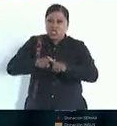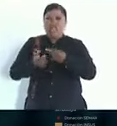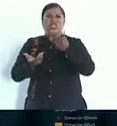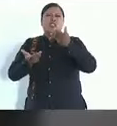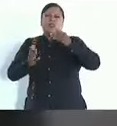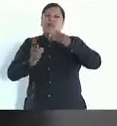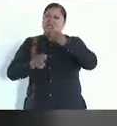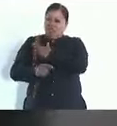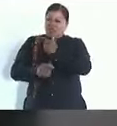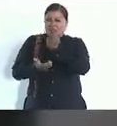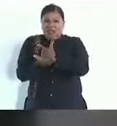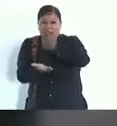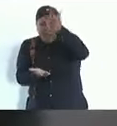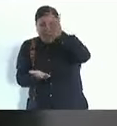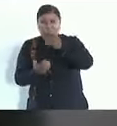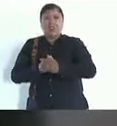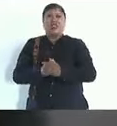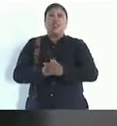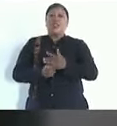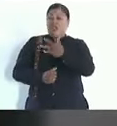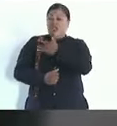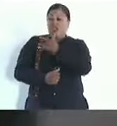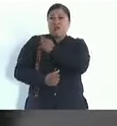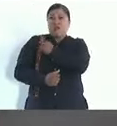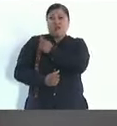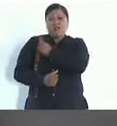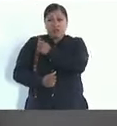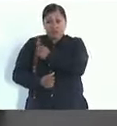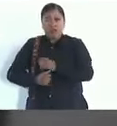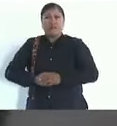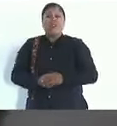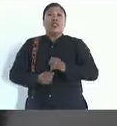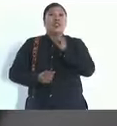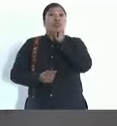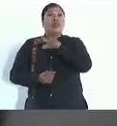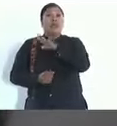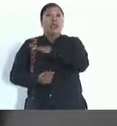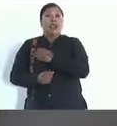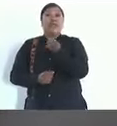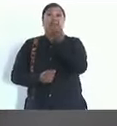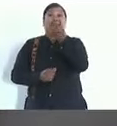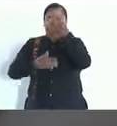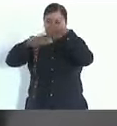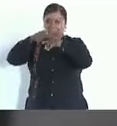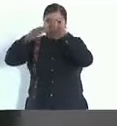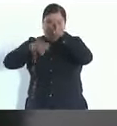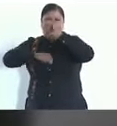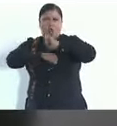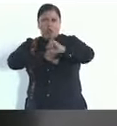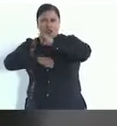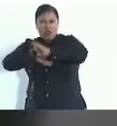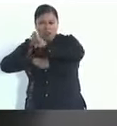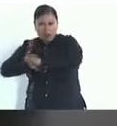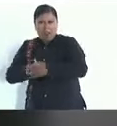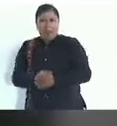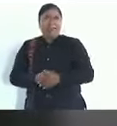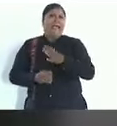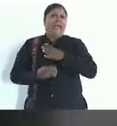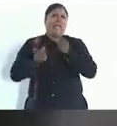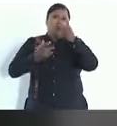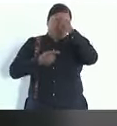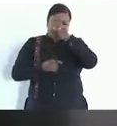traumatología, urología, cardiología. También va a tener 3 quirófanos centrales, sillones de